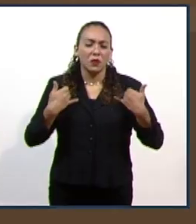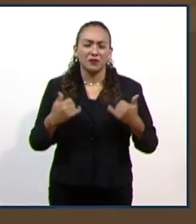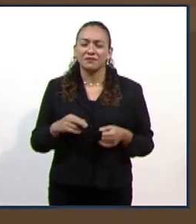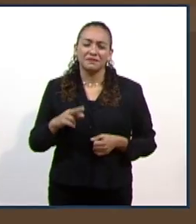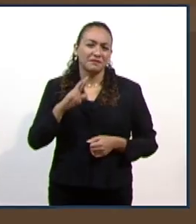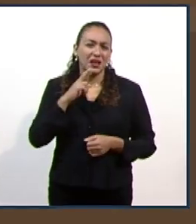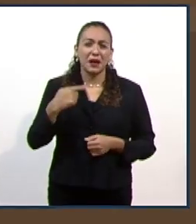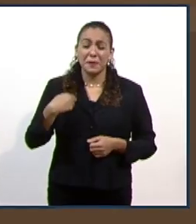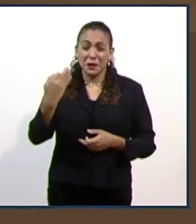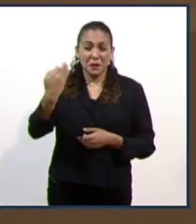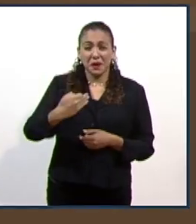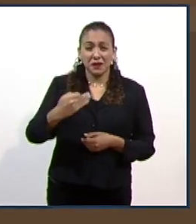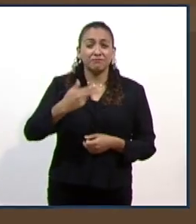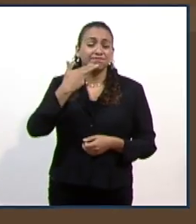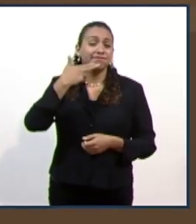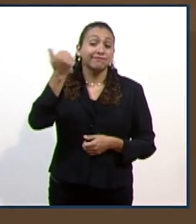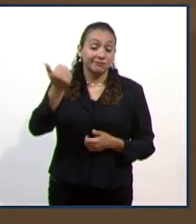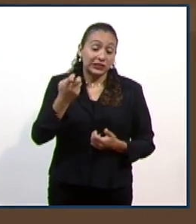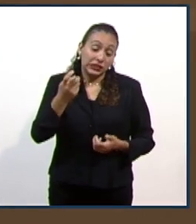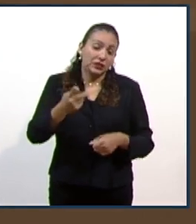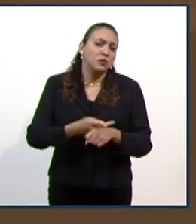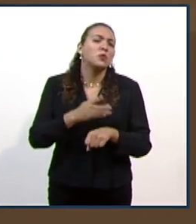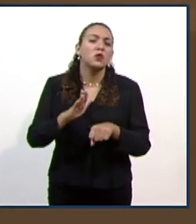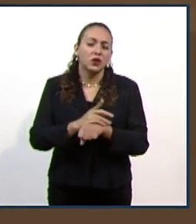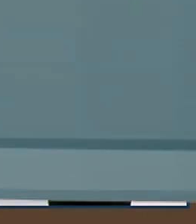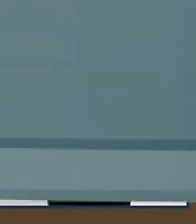depresión y ansiedad que sufren por exclusión.